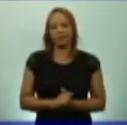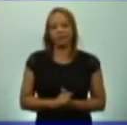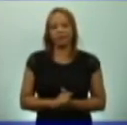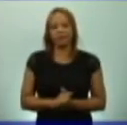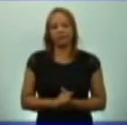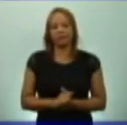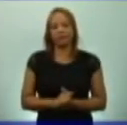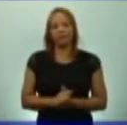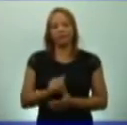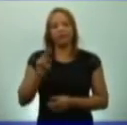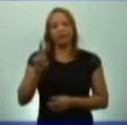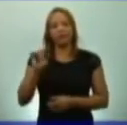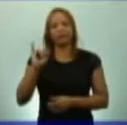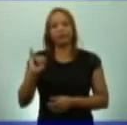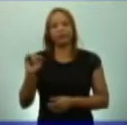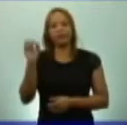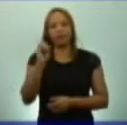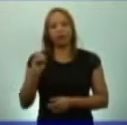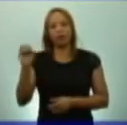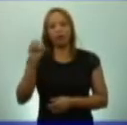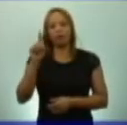El 26 de octubre de